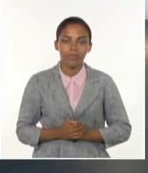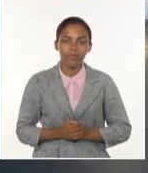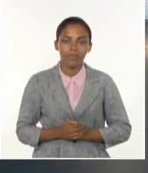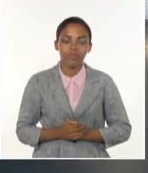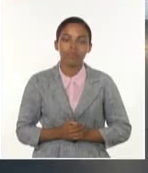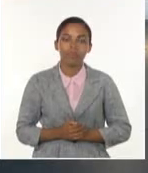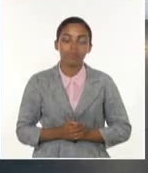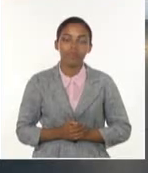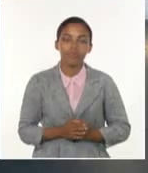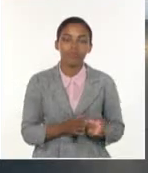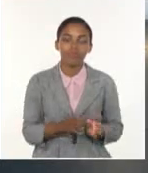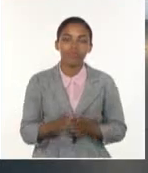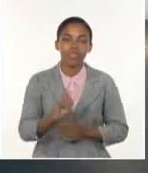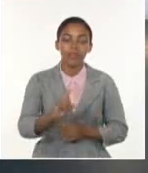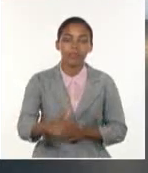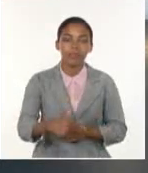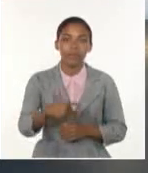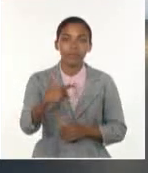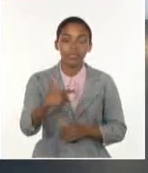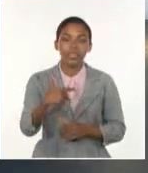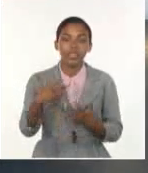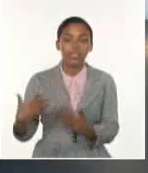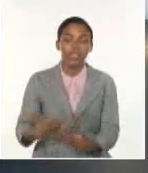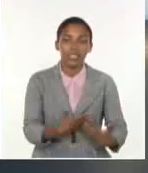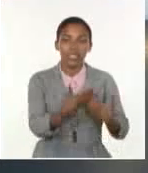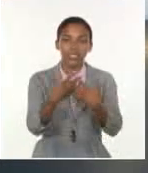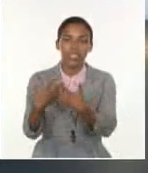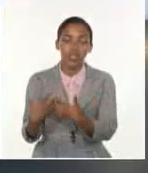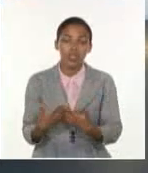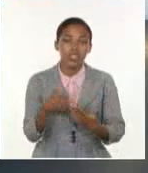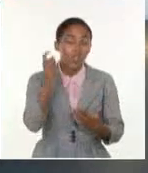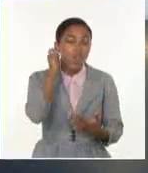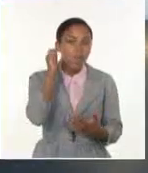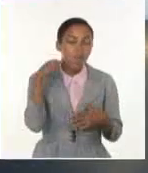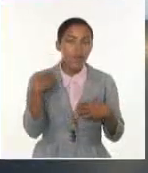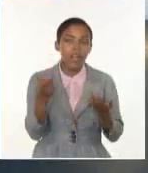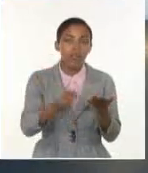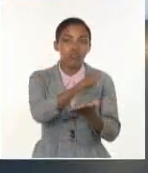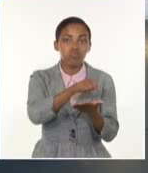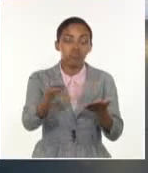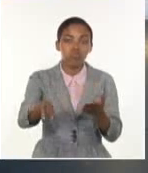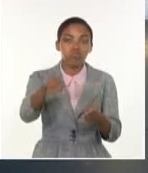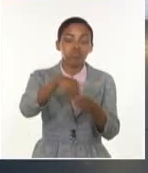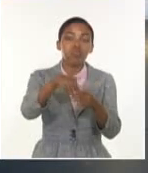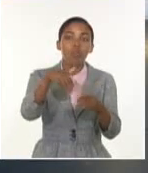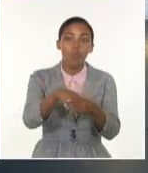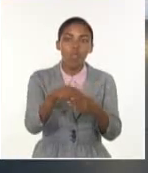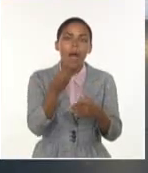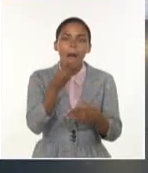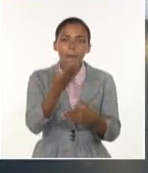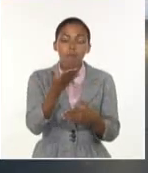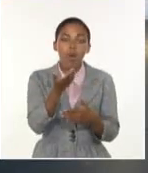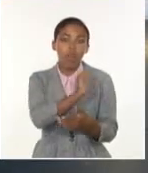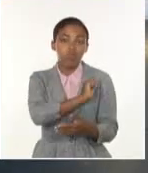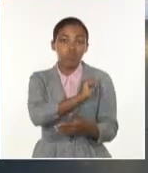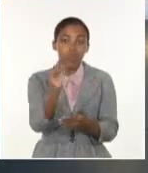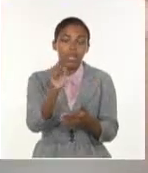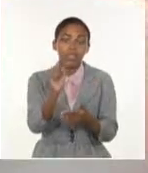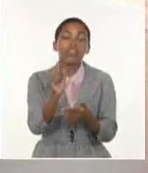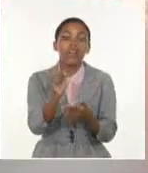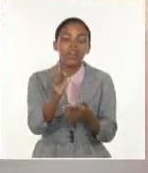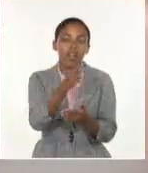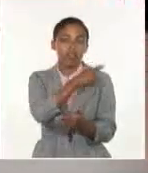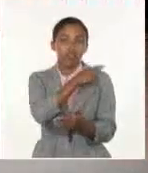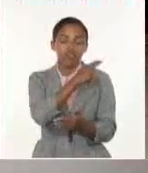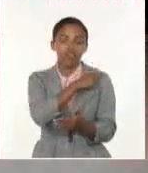La vicepresidenta de Estados Unidos, Kamala Harris, obtuvo suficientes votos de los delegados demócratas para ganar la candidatura de su partido a la presidencia. De